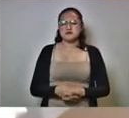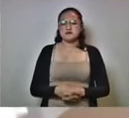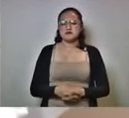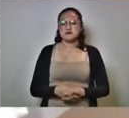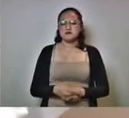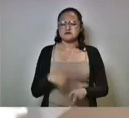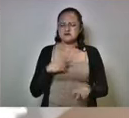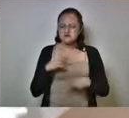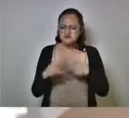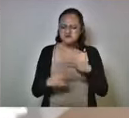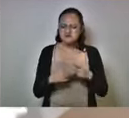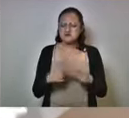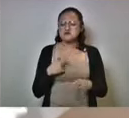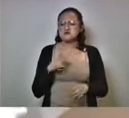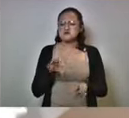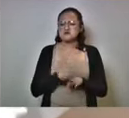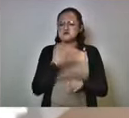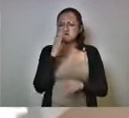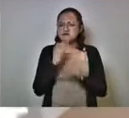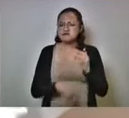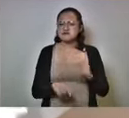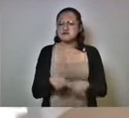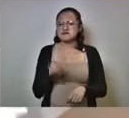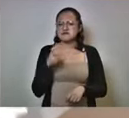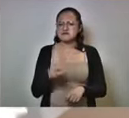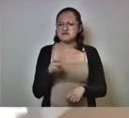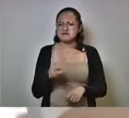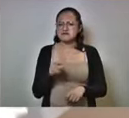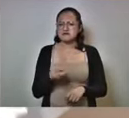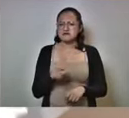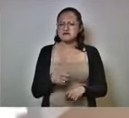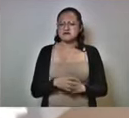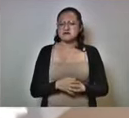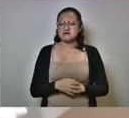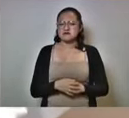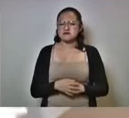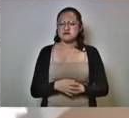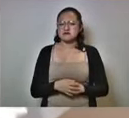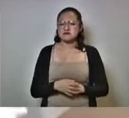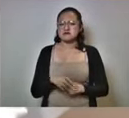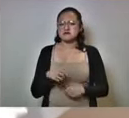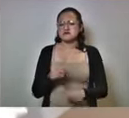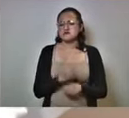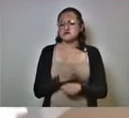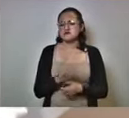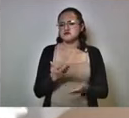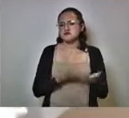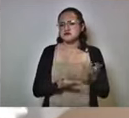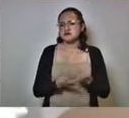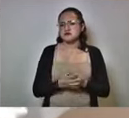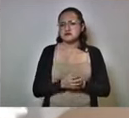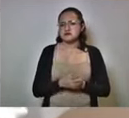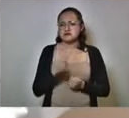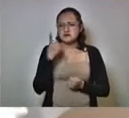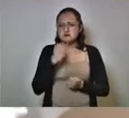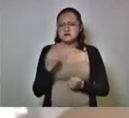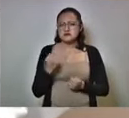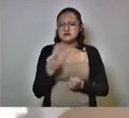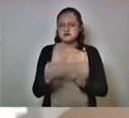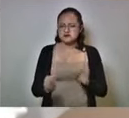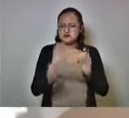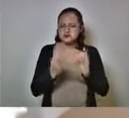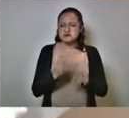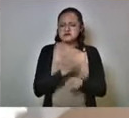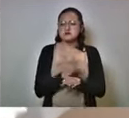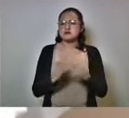Vamos a ver cómo terminamos esta circunstancia económica para que enfrentemos